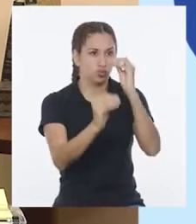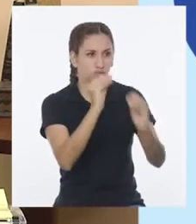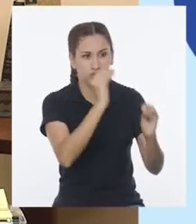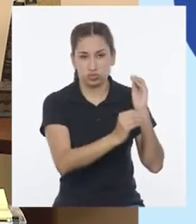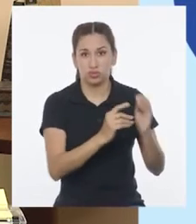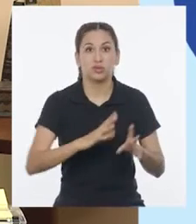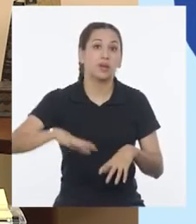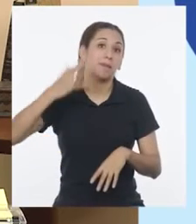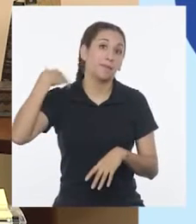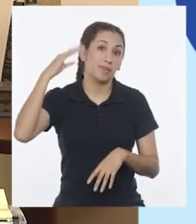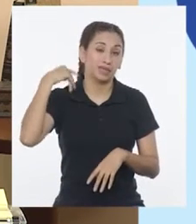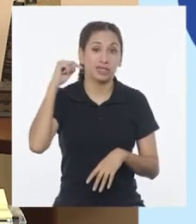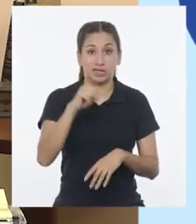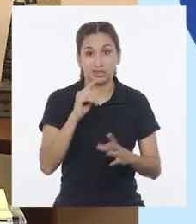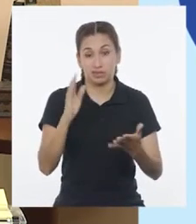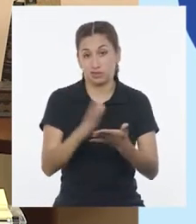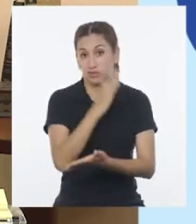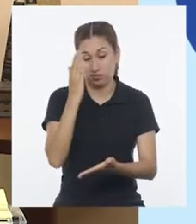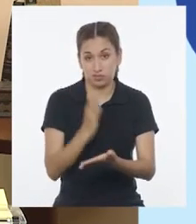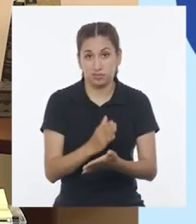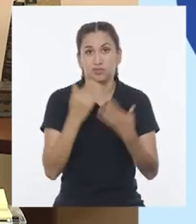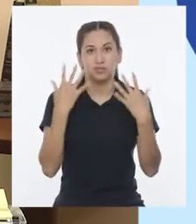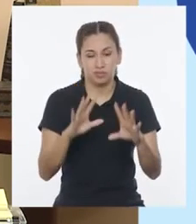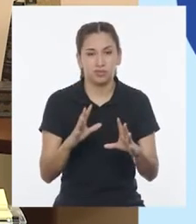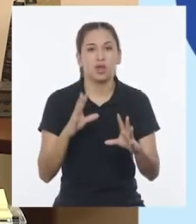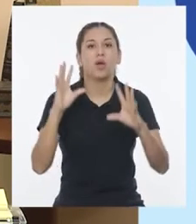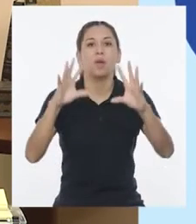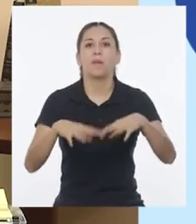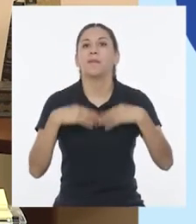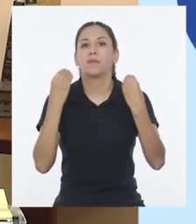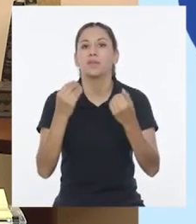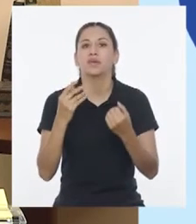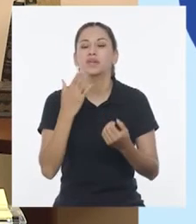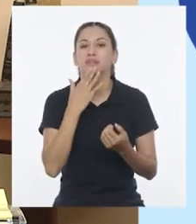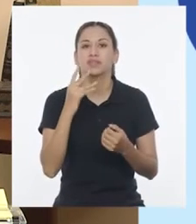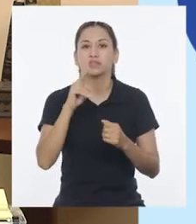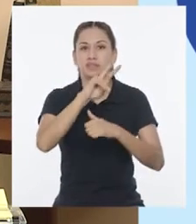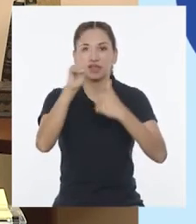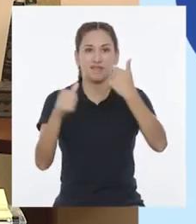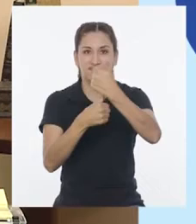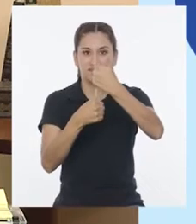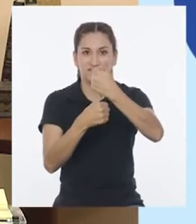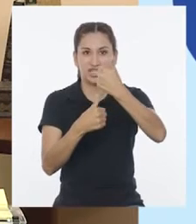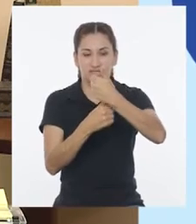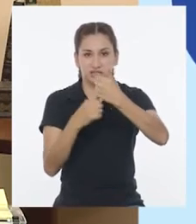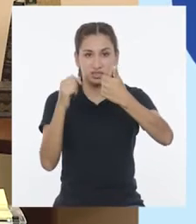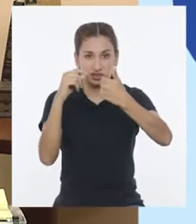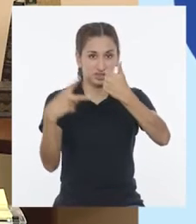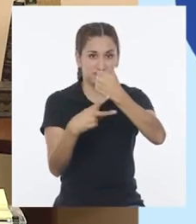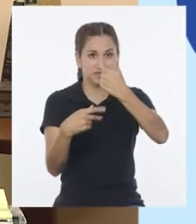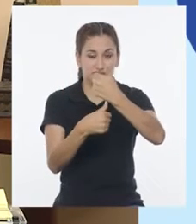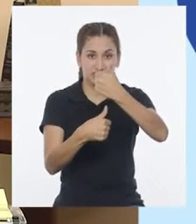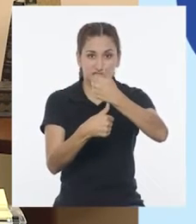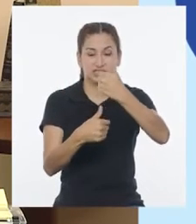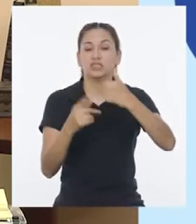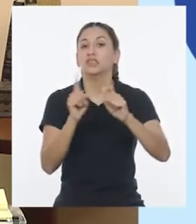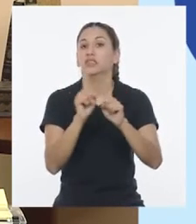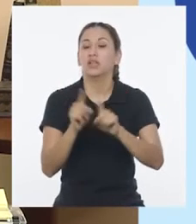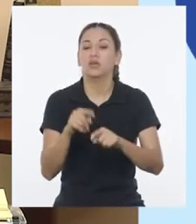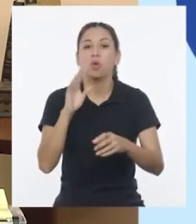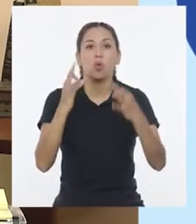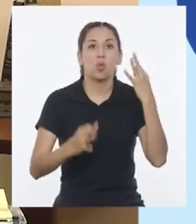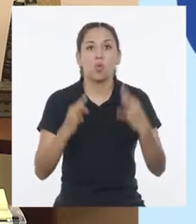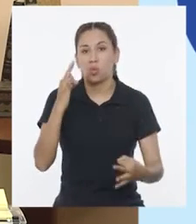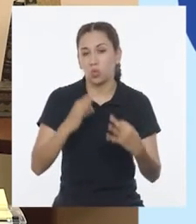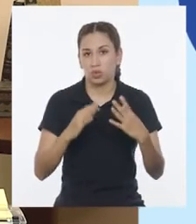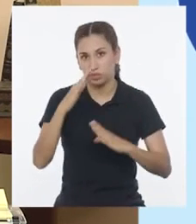entre esposos. En el pasado, la mayoría de estos problemas habrían sido de competencia de los vicegobernadores